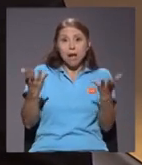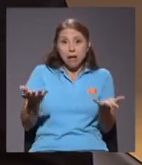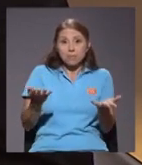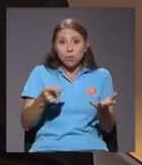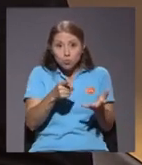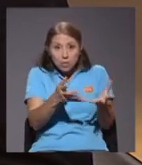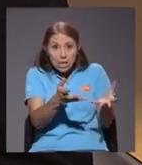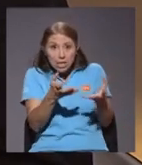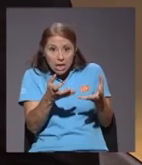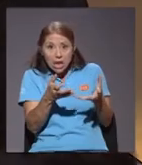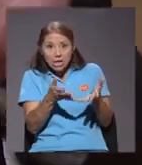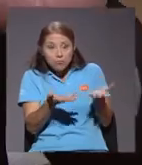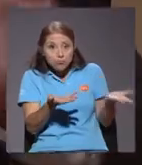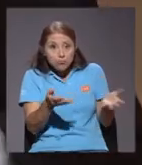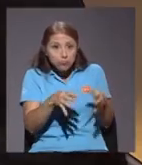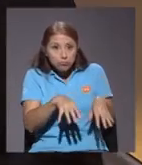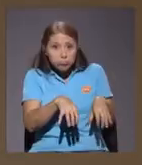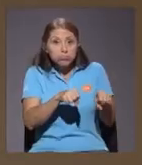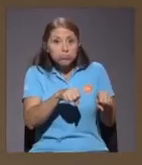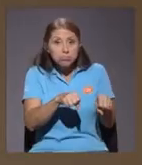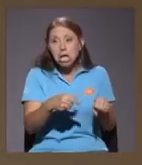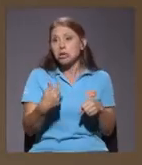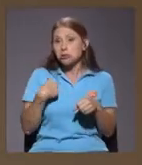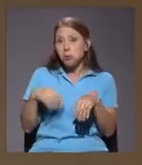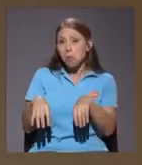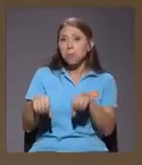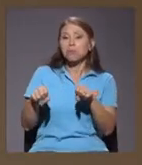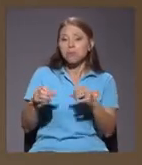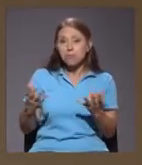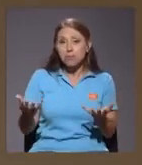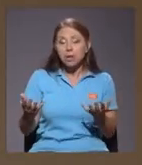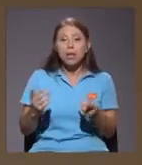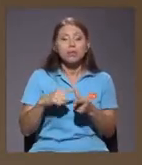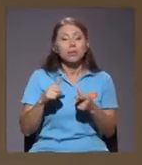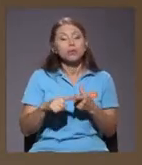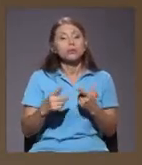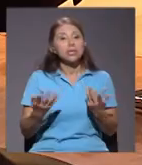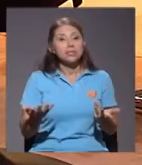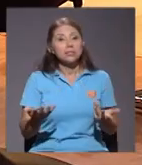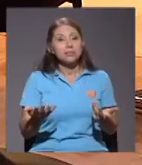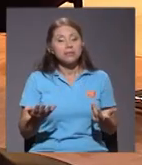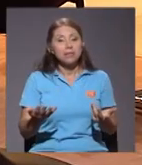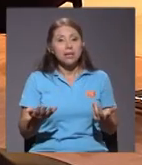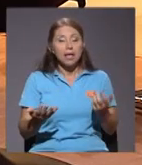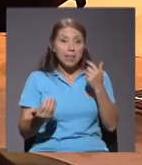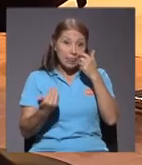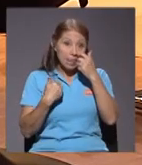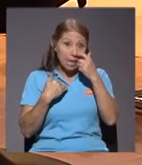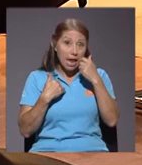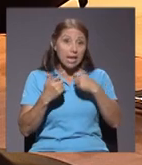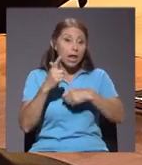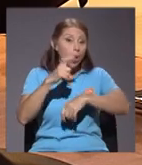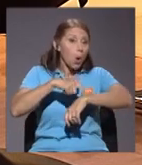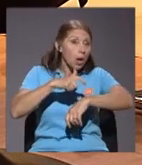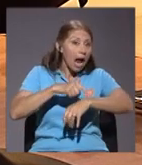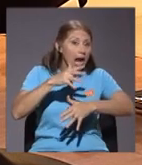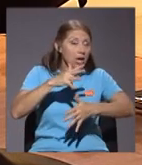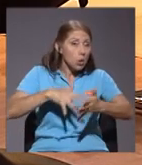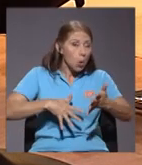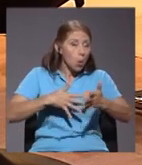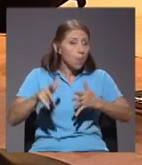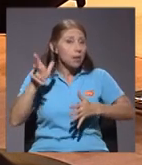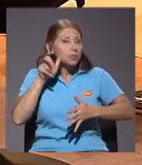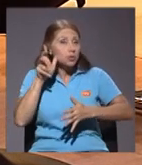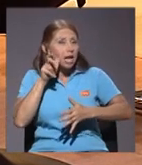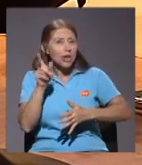cómo sale y yo lo agarré a ver cómo salía y entonces tenía tiene un horario que no es muy de radio las 2